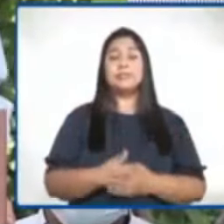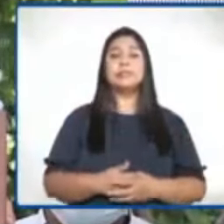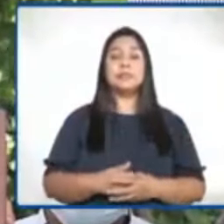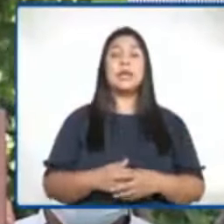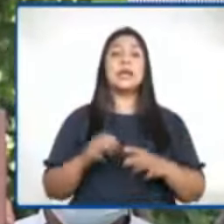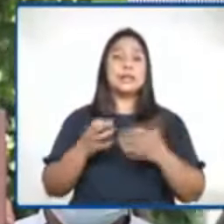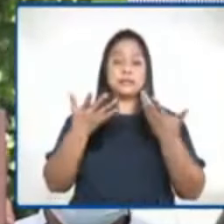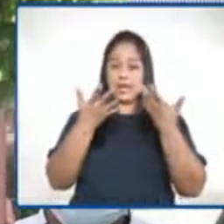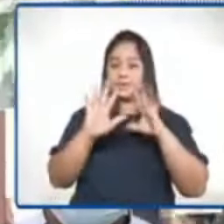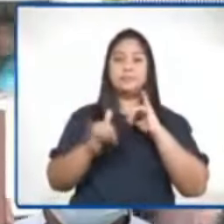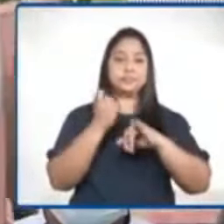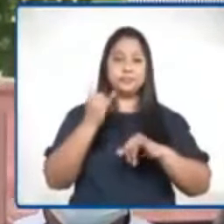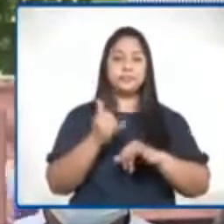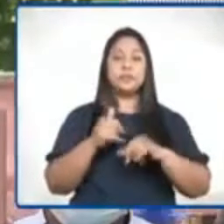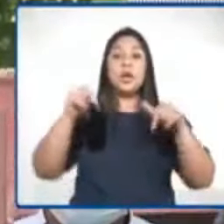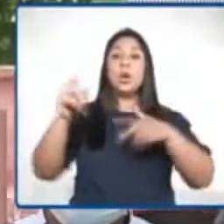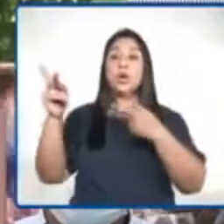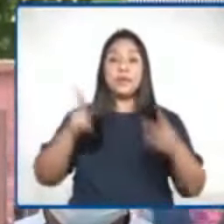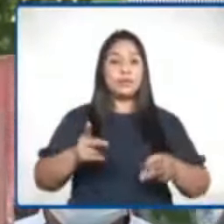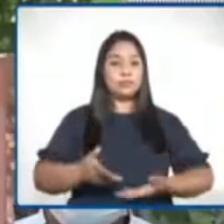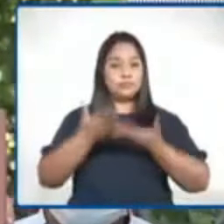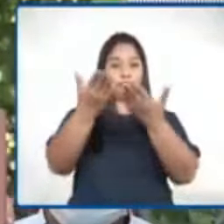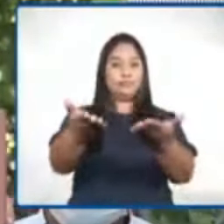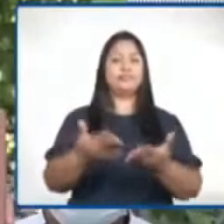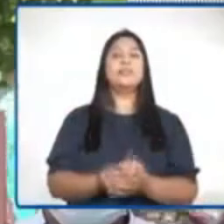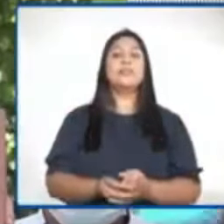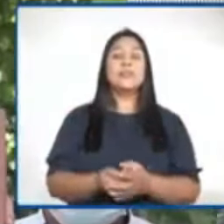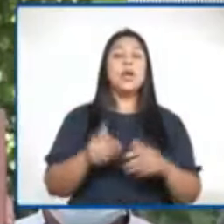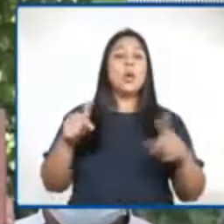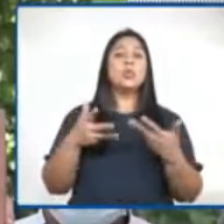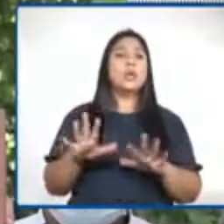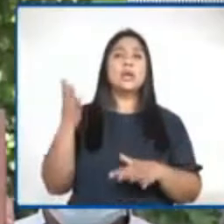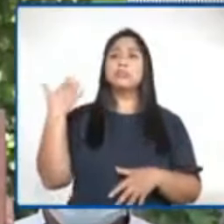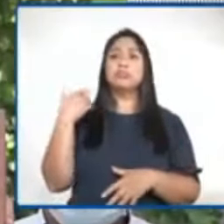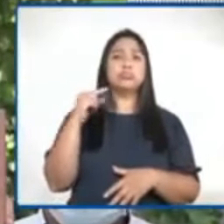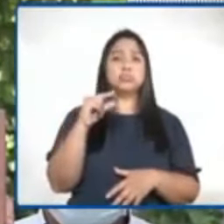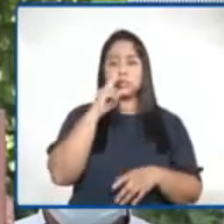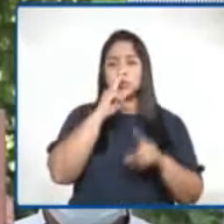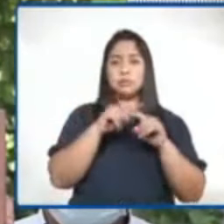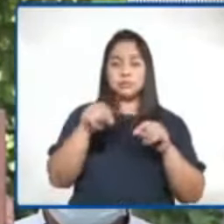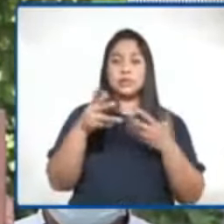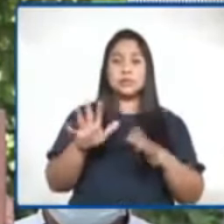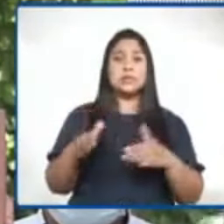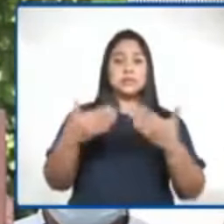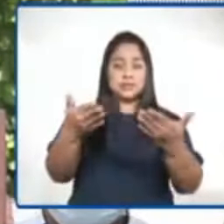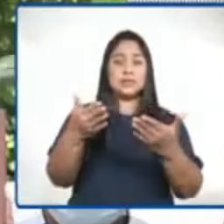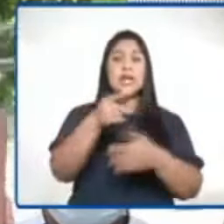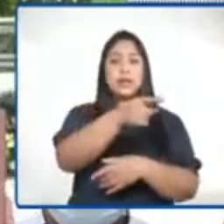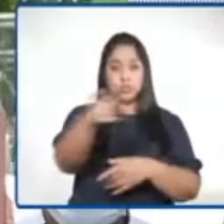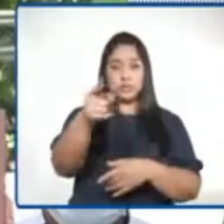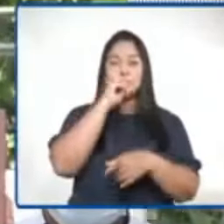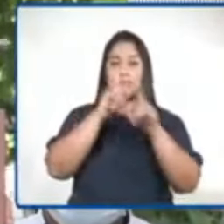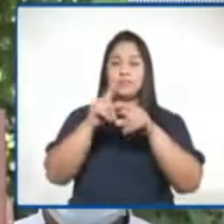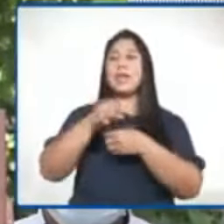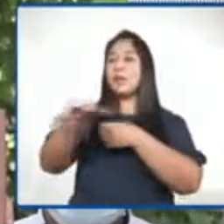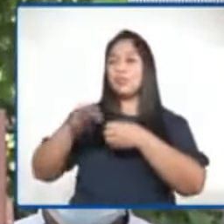La terminamos y hoy venimos a entregársela. La terminamos ya hace un rato y hoy venimos a entregársela a usted y al pueblo de la